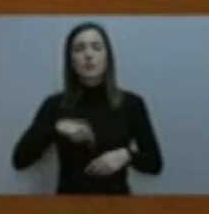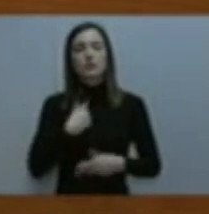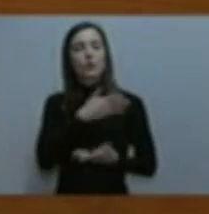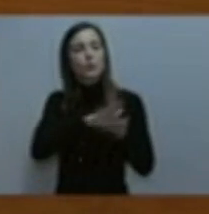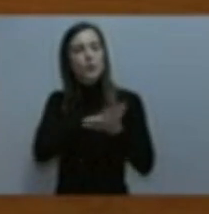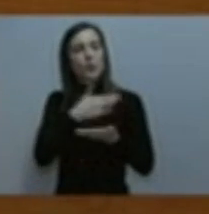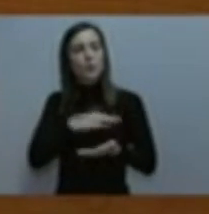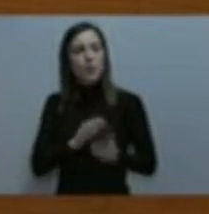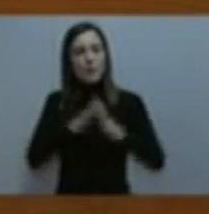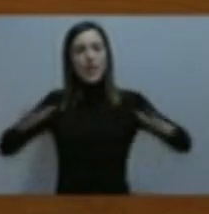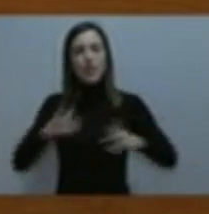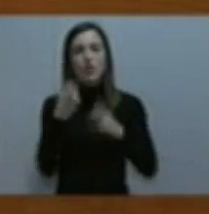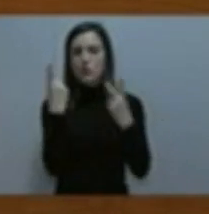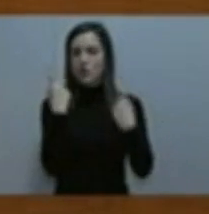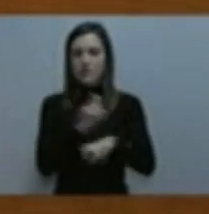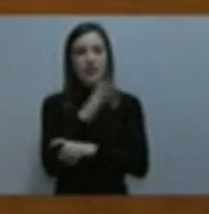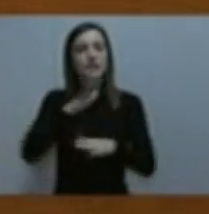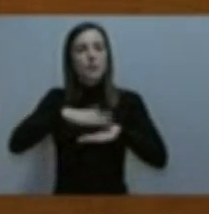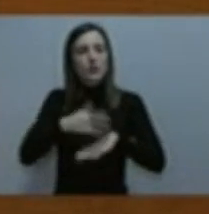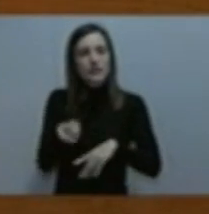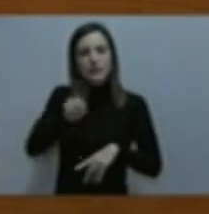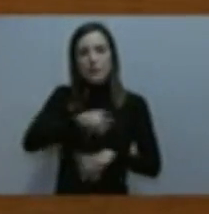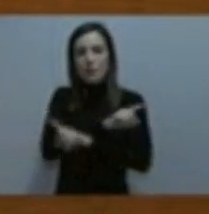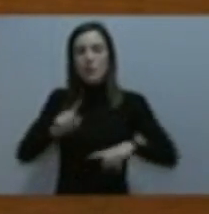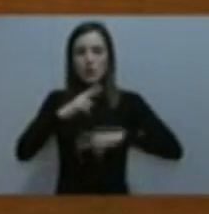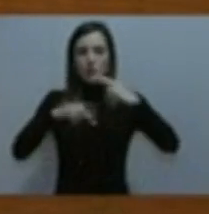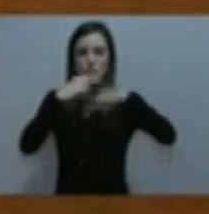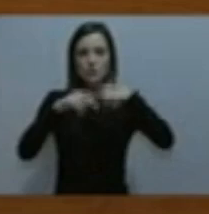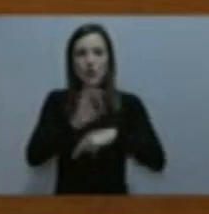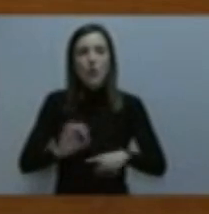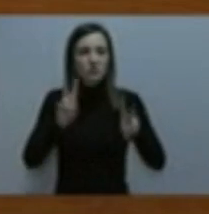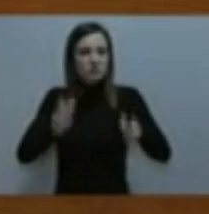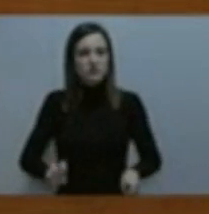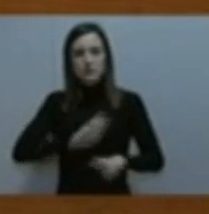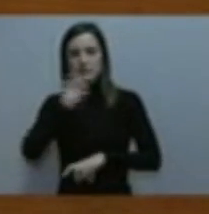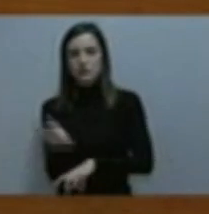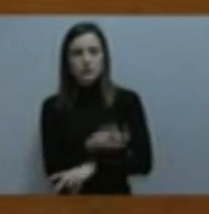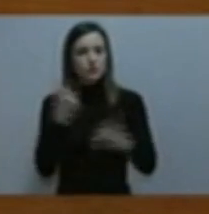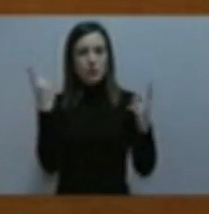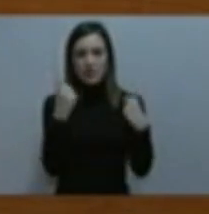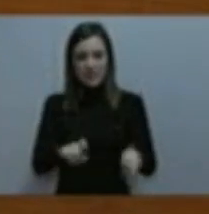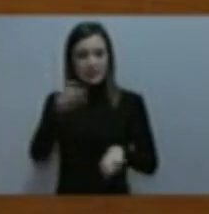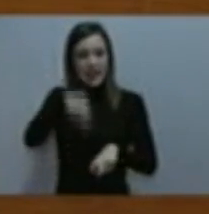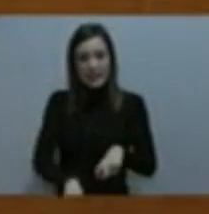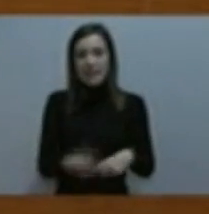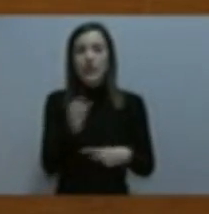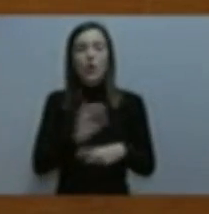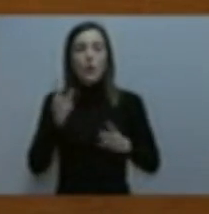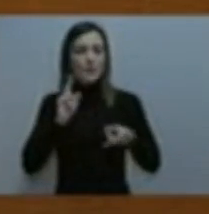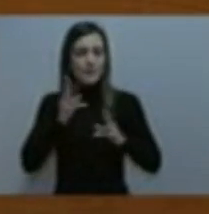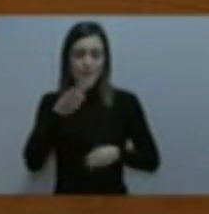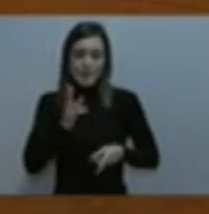ni construcción ni puesta en marcha de ninguna infraestructura gasística en este país. Ni aquí, ni en Bilbao, ni en ninguna otra